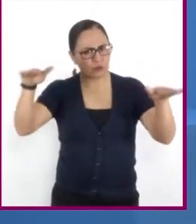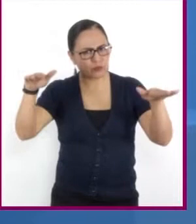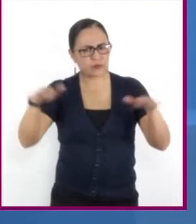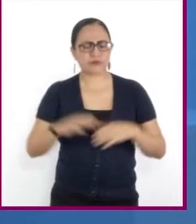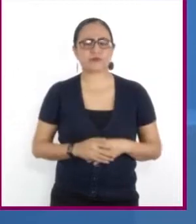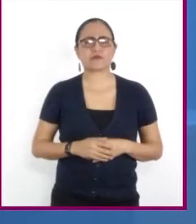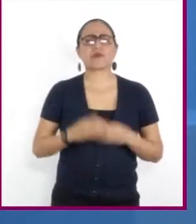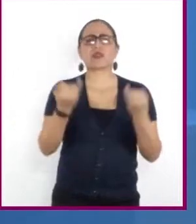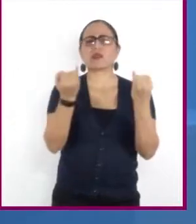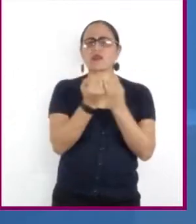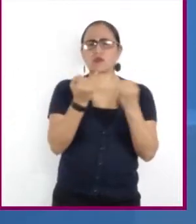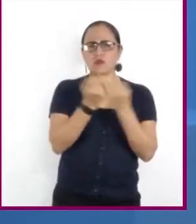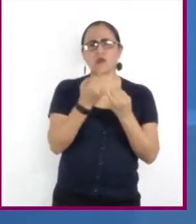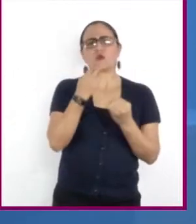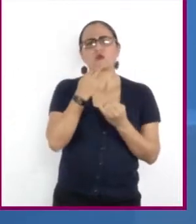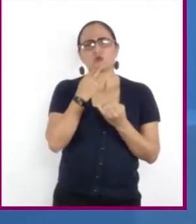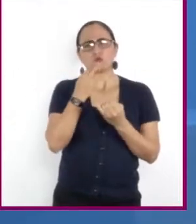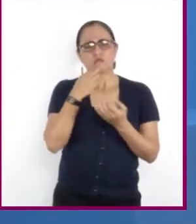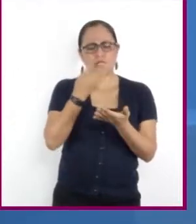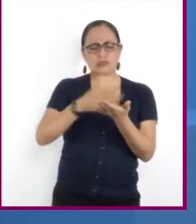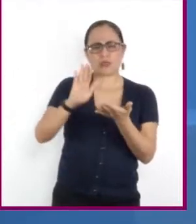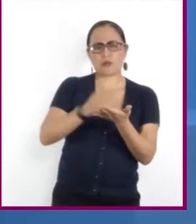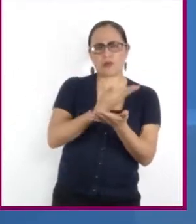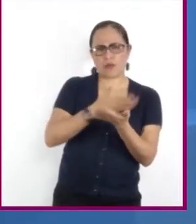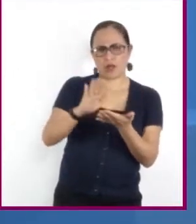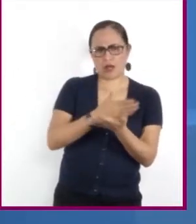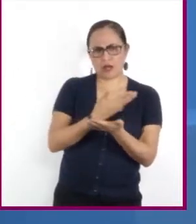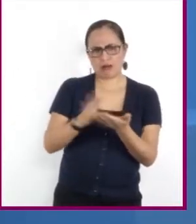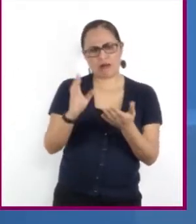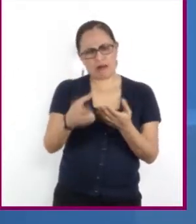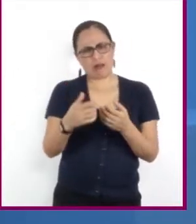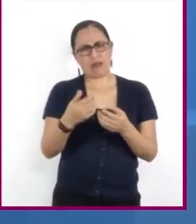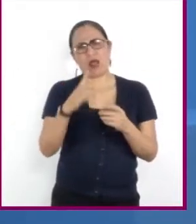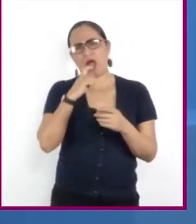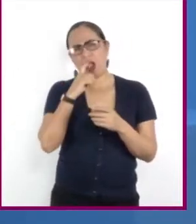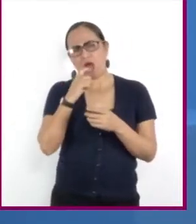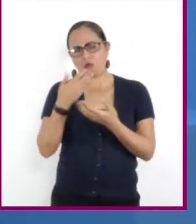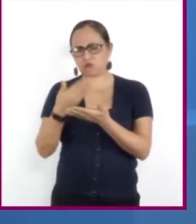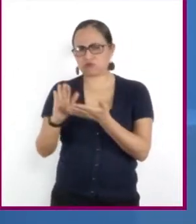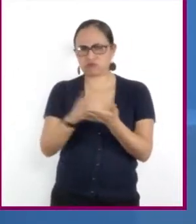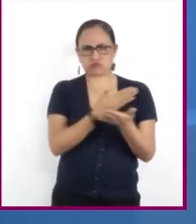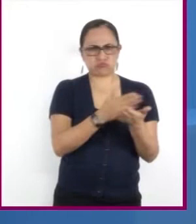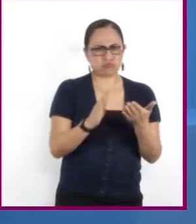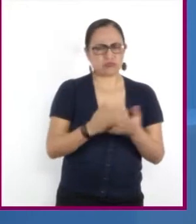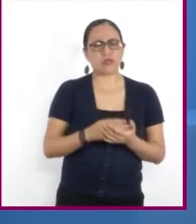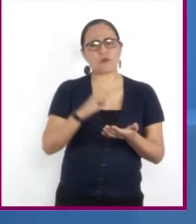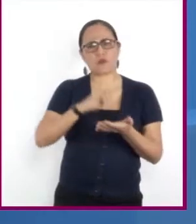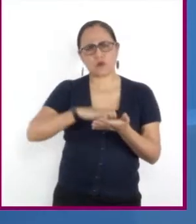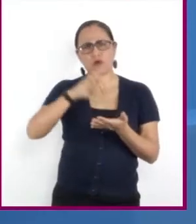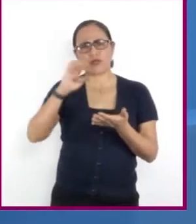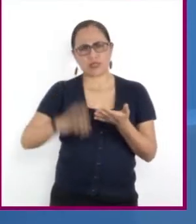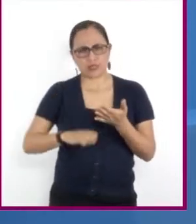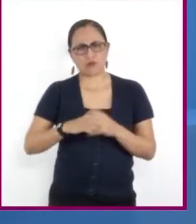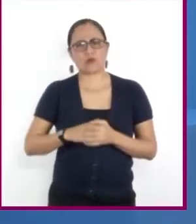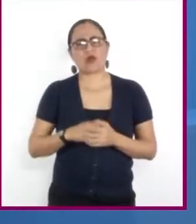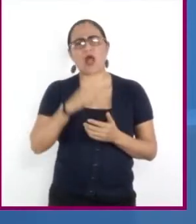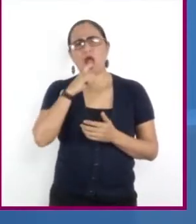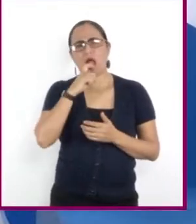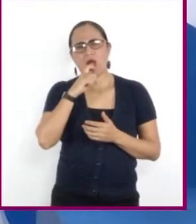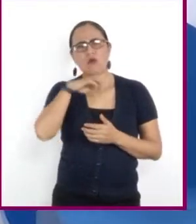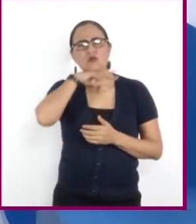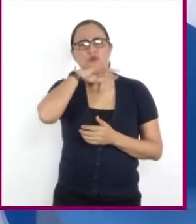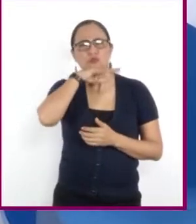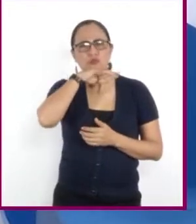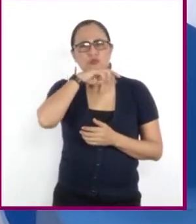También podemos utilizarlas para separar mezclas de diferentes líquidos. Por ejemplo, en el tratamiento de aguas